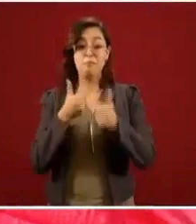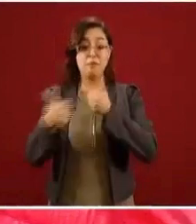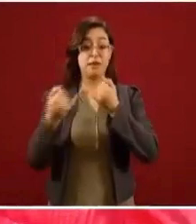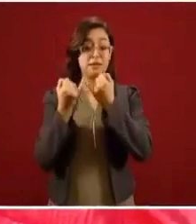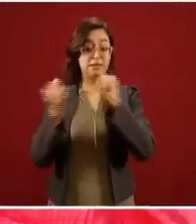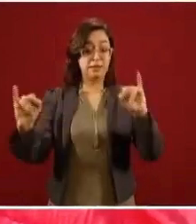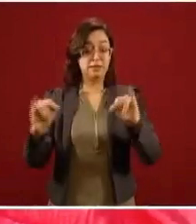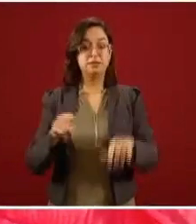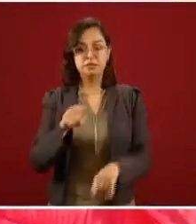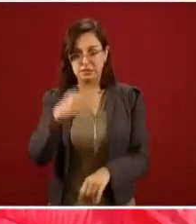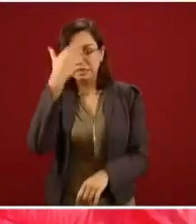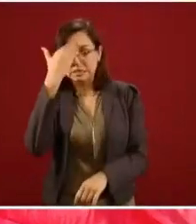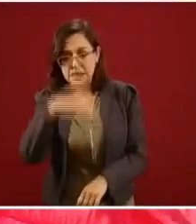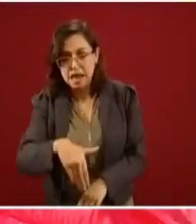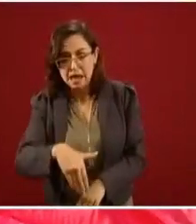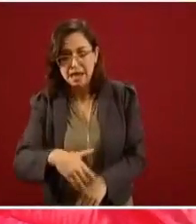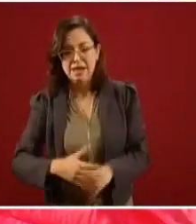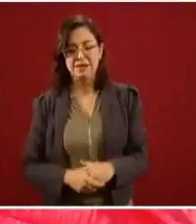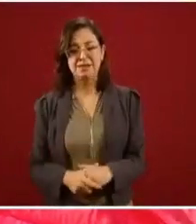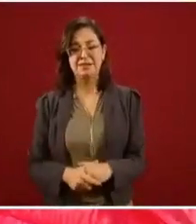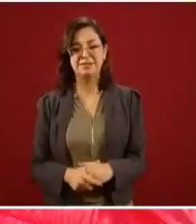Creo que eso sí lo sabes.